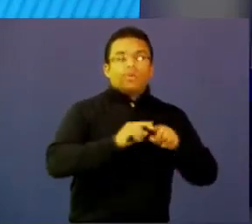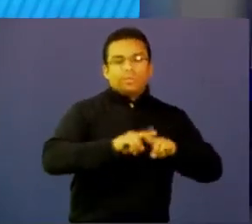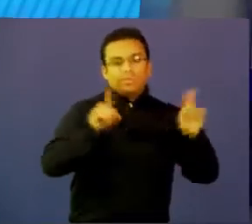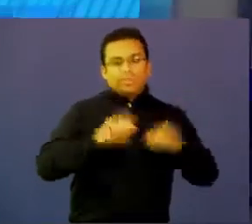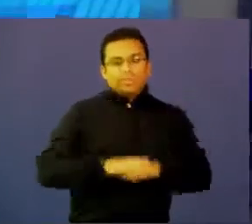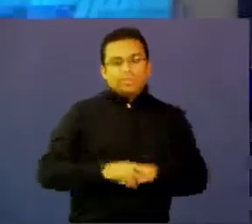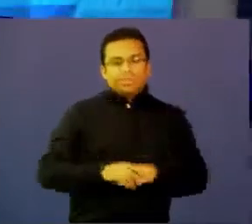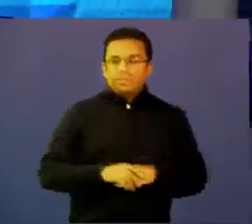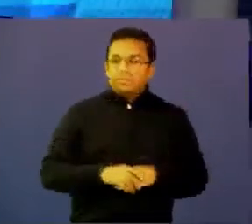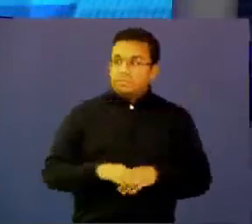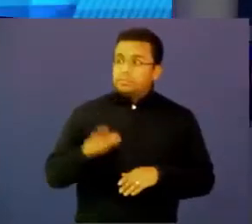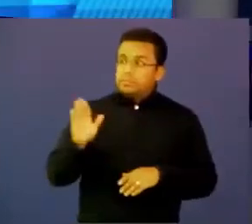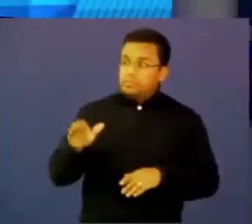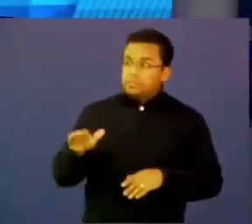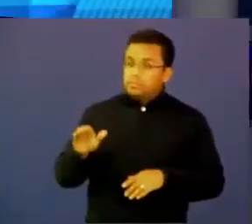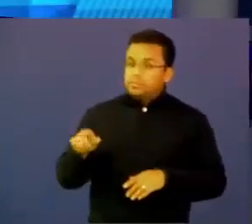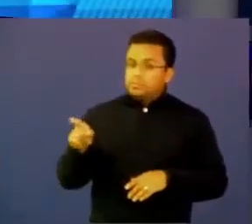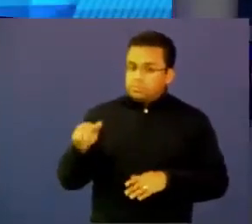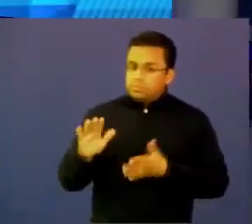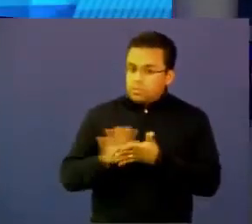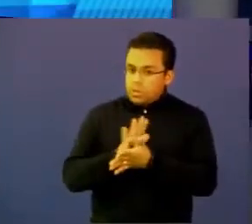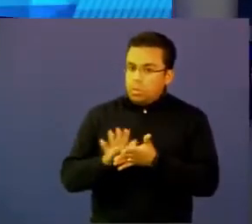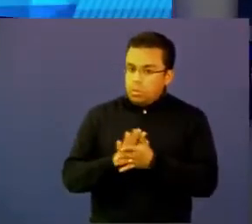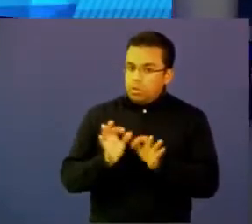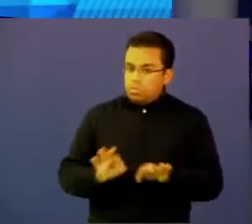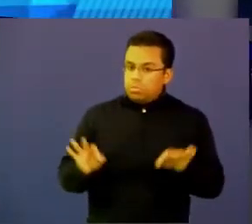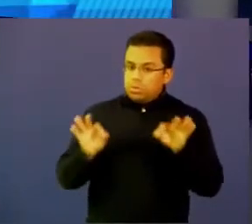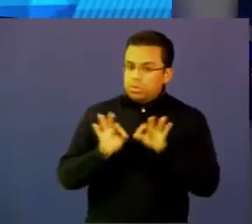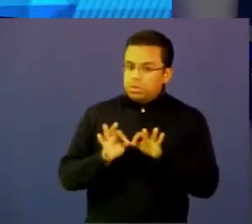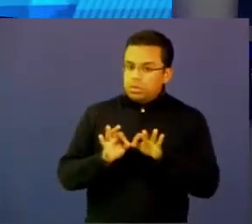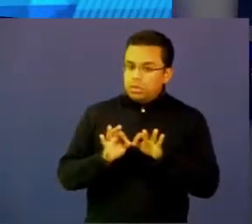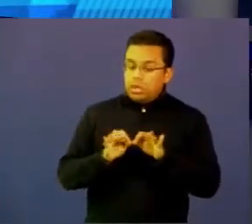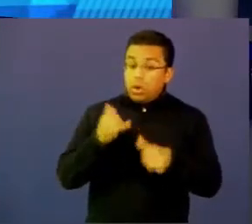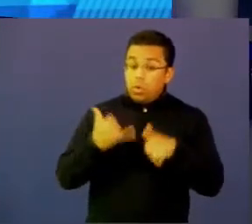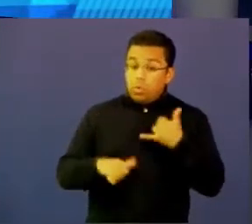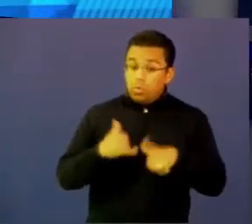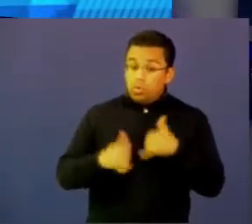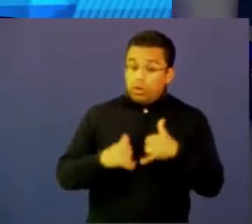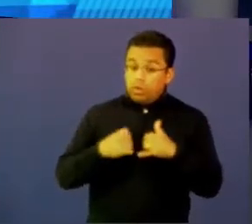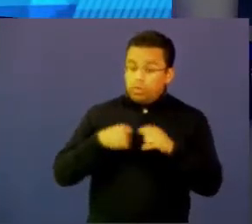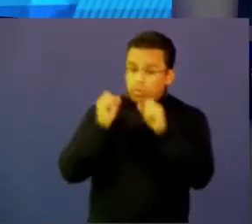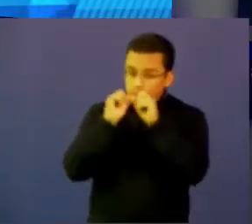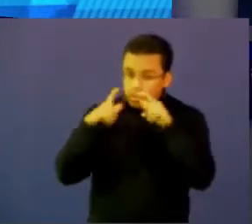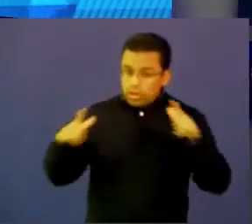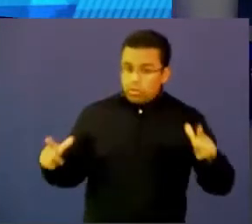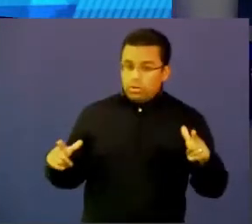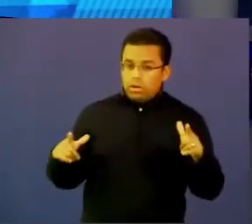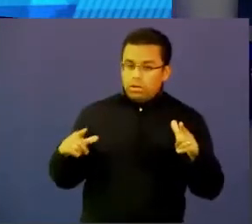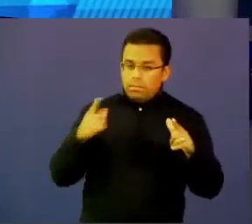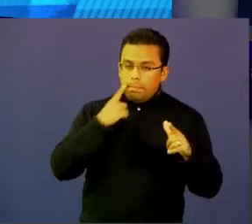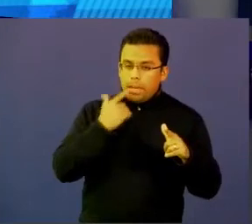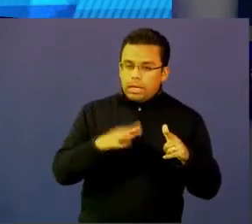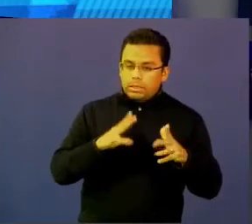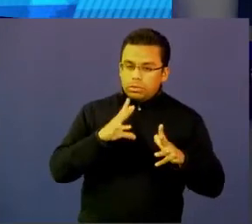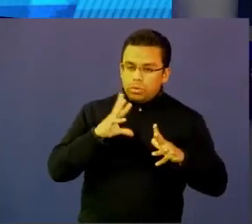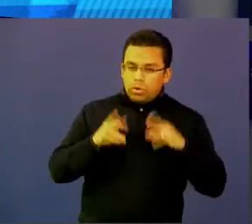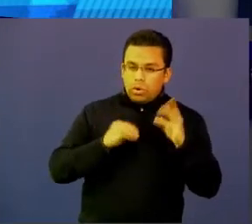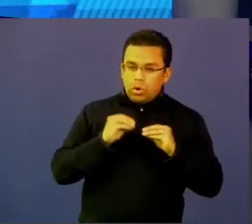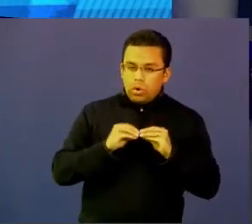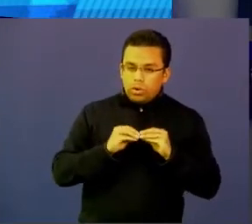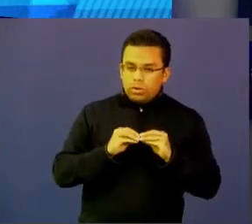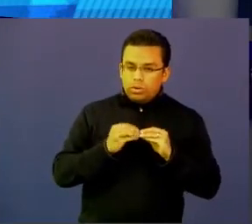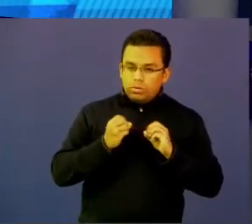Adriana, usted ahí nos da una pista, y es que el juego es un lenguaje, es un código que quizás podríamos